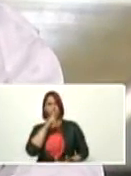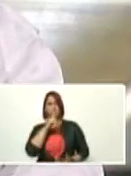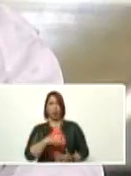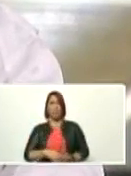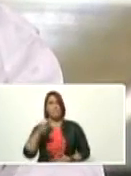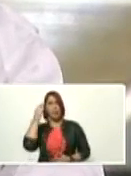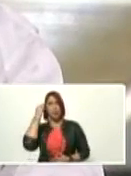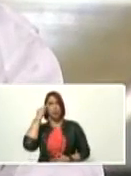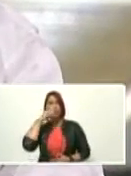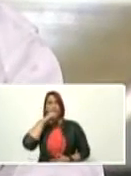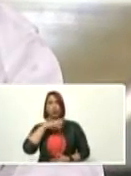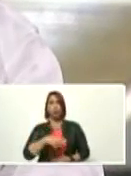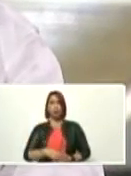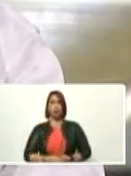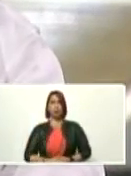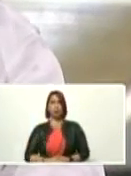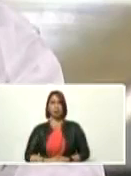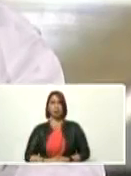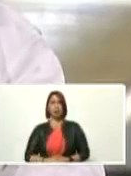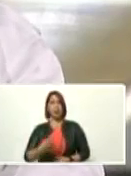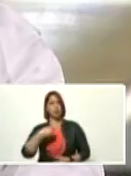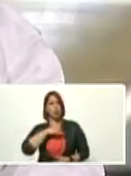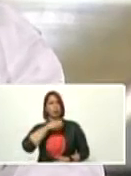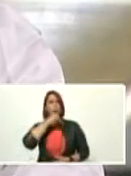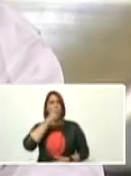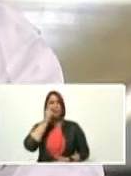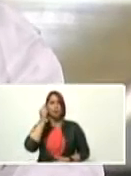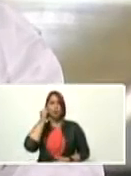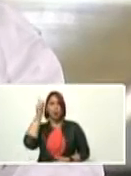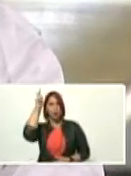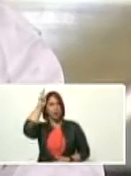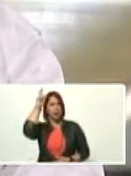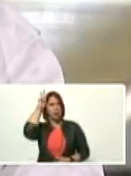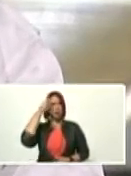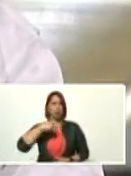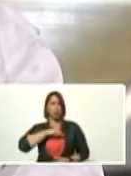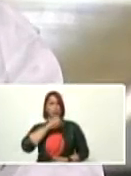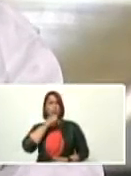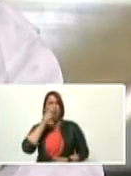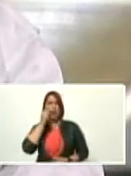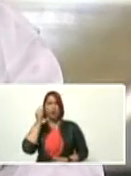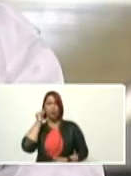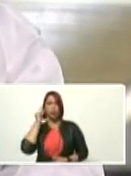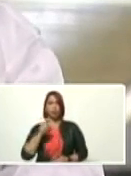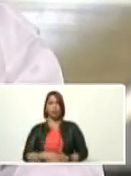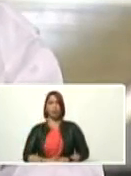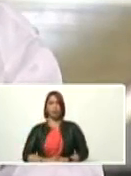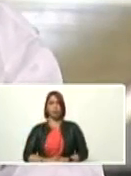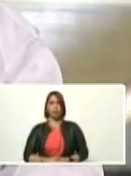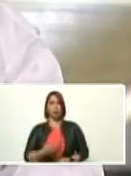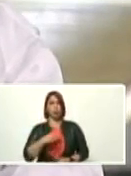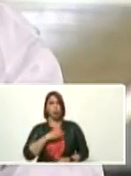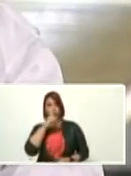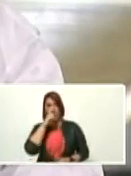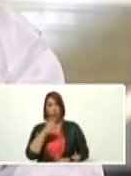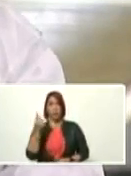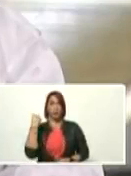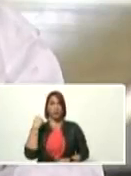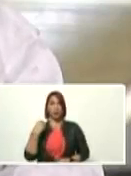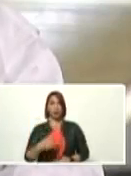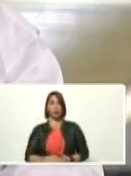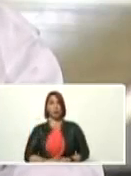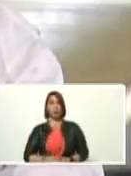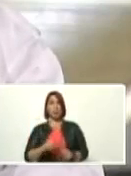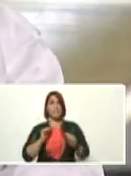memoria histórica de nuestros abuelos indígenas, de nuestras abuelas indígenas. Y nosotros el año pasado, antepasado,